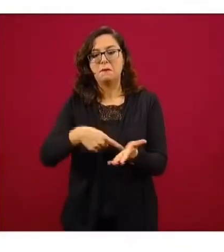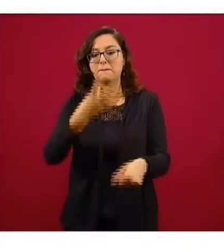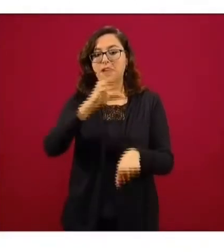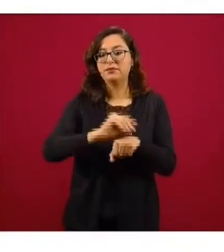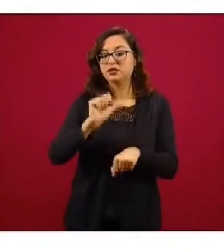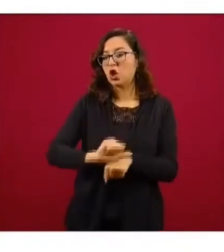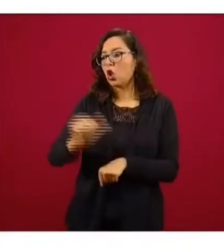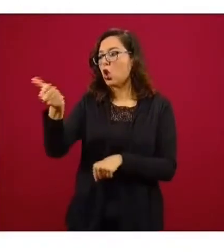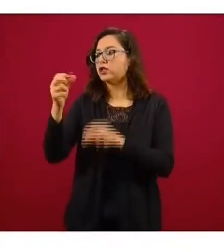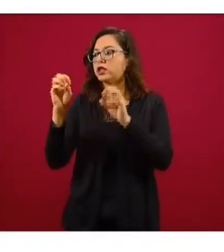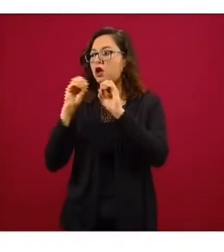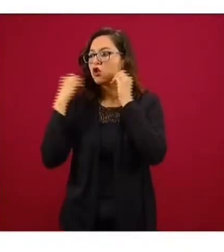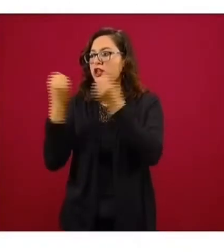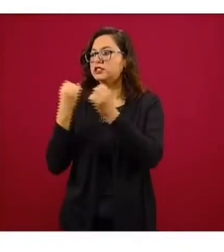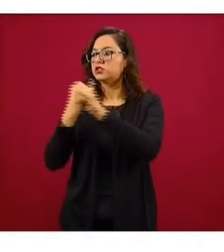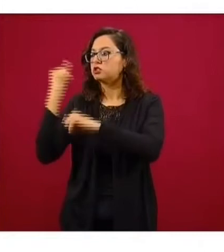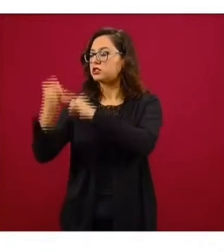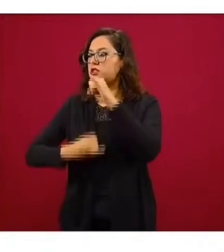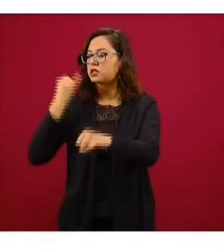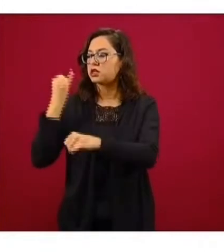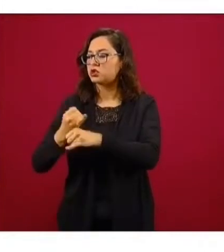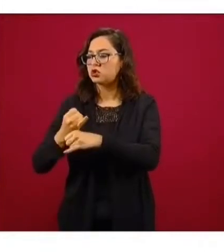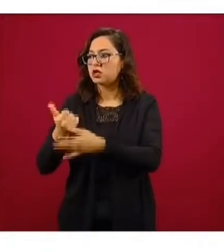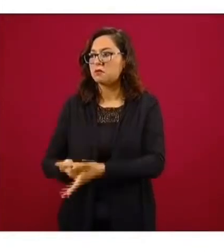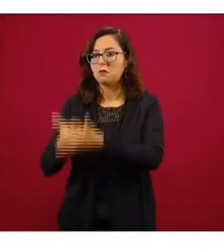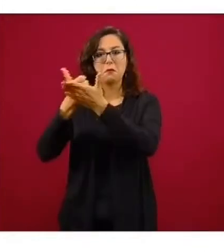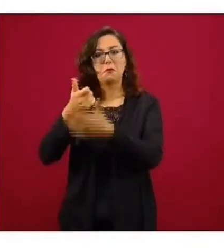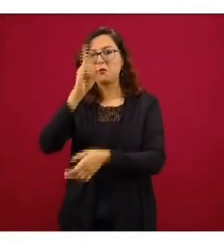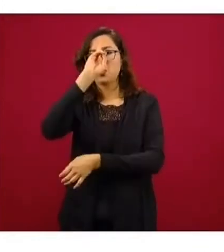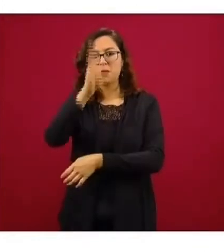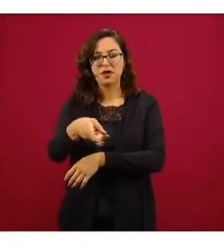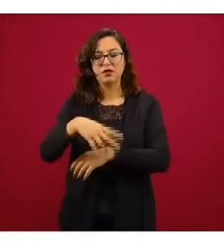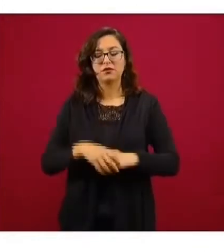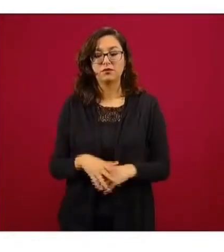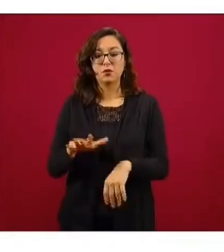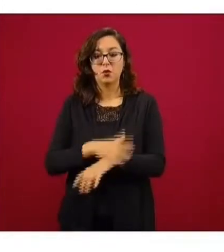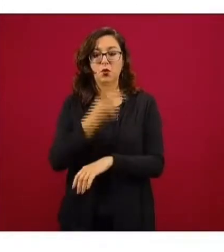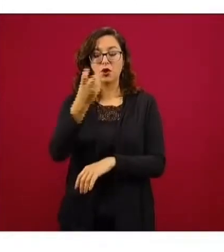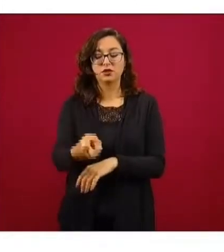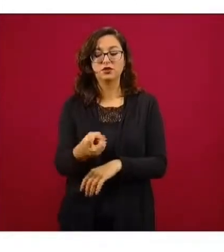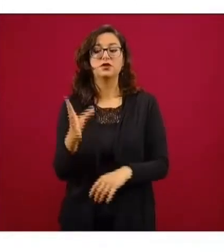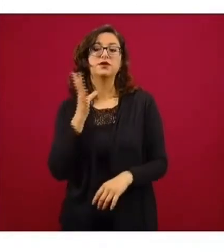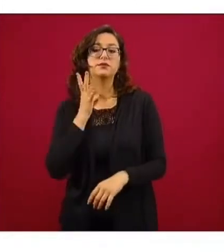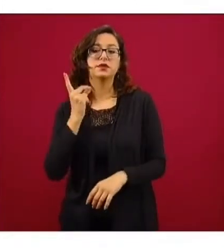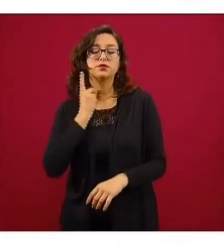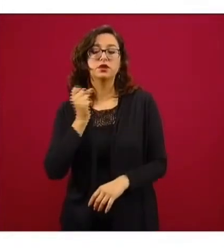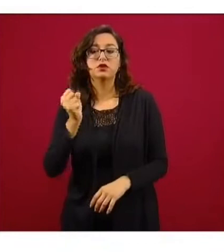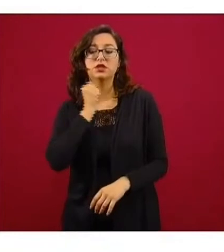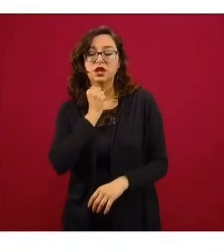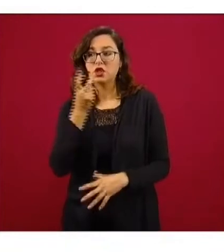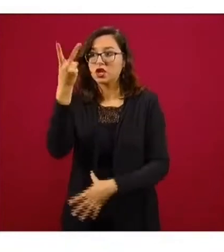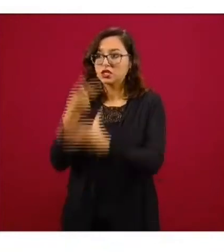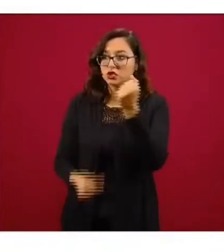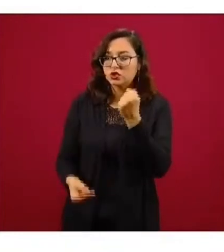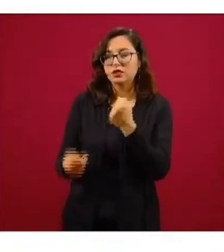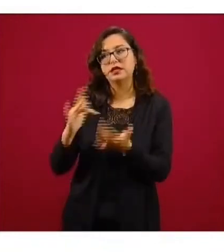perteneciente a la Organización de las Naciones Unidas. Entonces, Cámara de Diputados, Cámara de Senadores, y aprovechamos para reconocerles ese